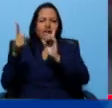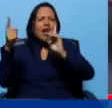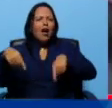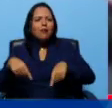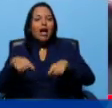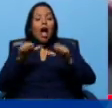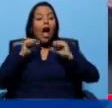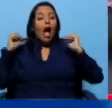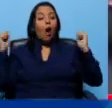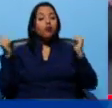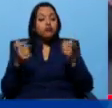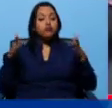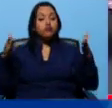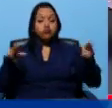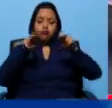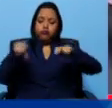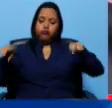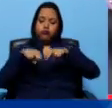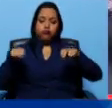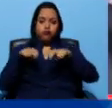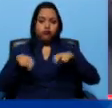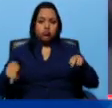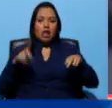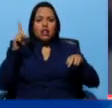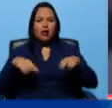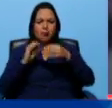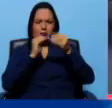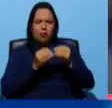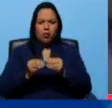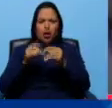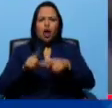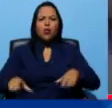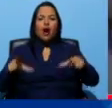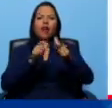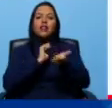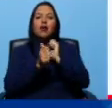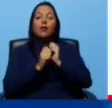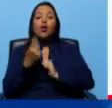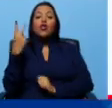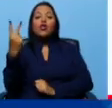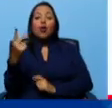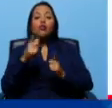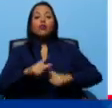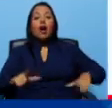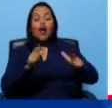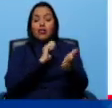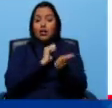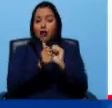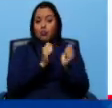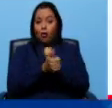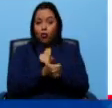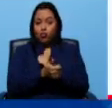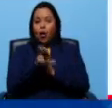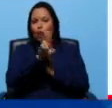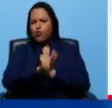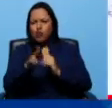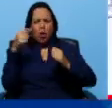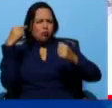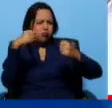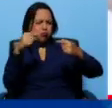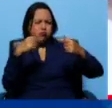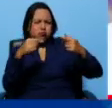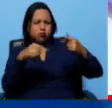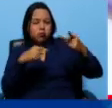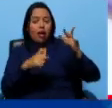auditorio, se recuperaron los espacios deportivos, tiene 2 canchas de usos múltiples.